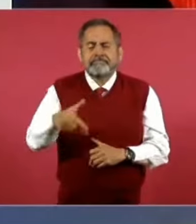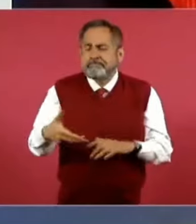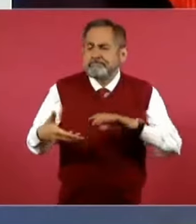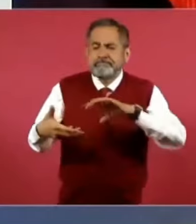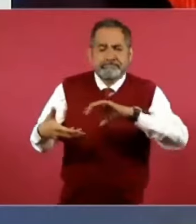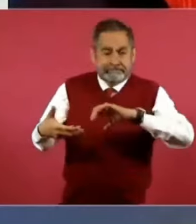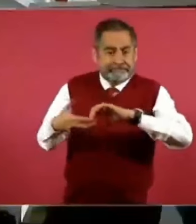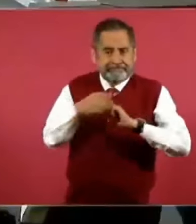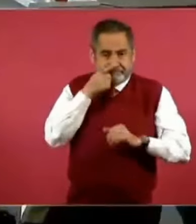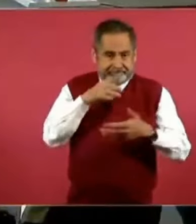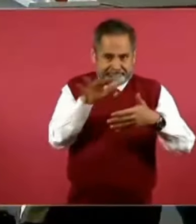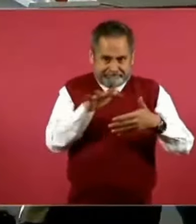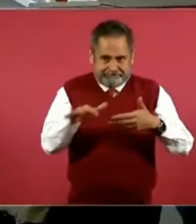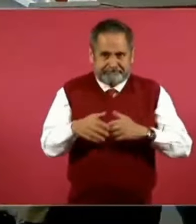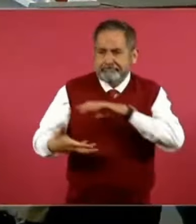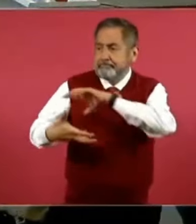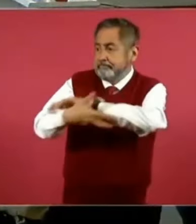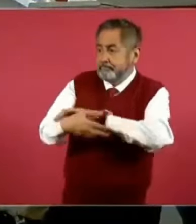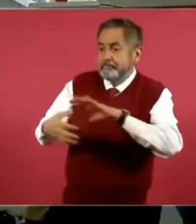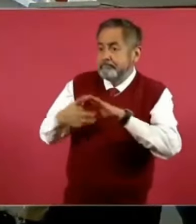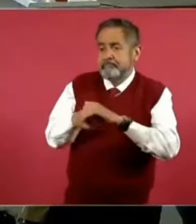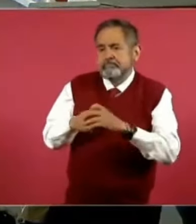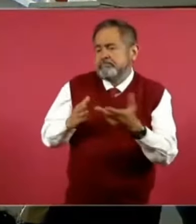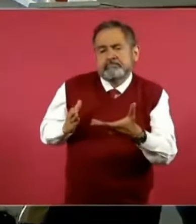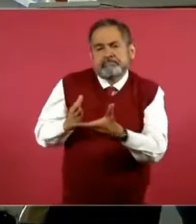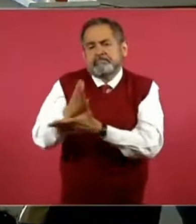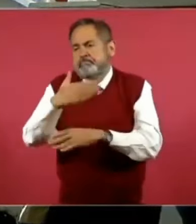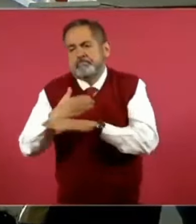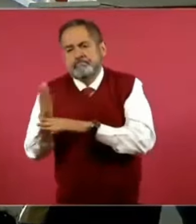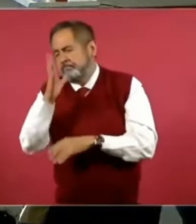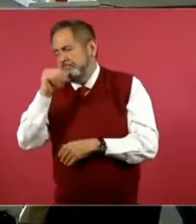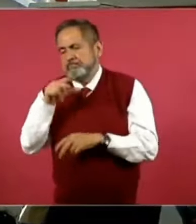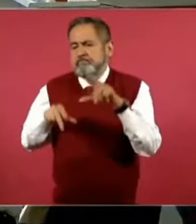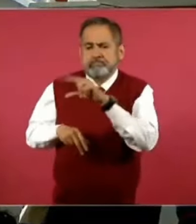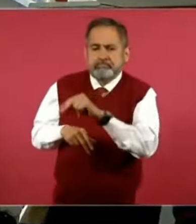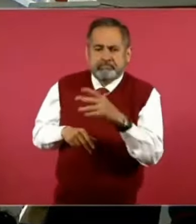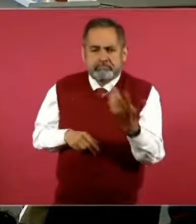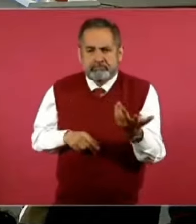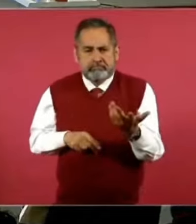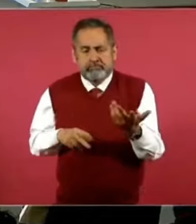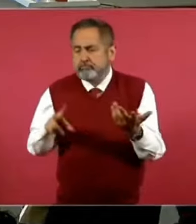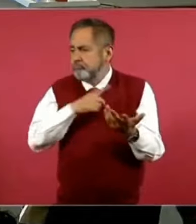trasciende los aspectos electorales y se